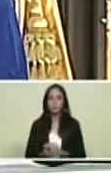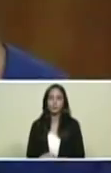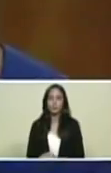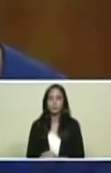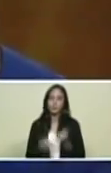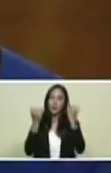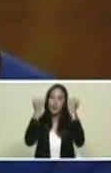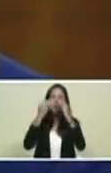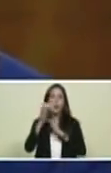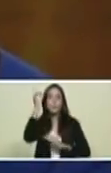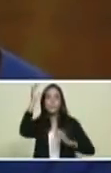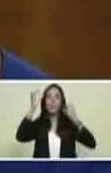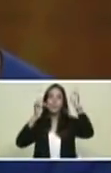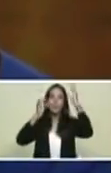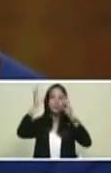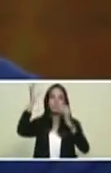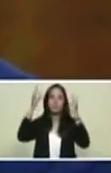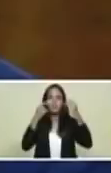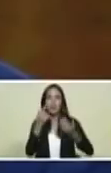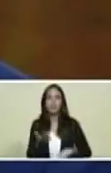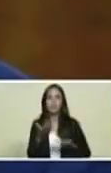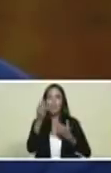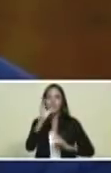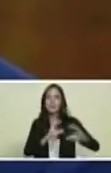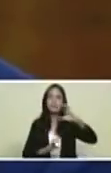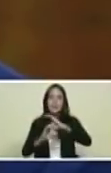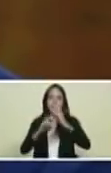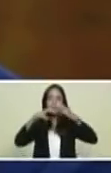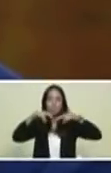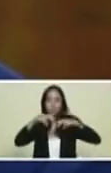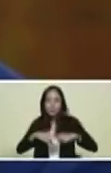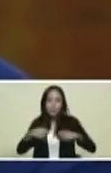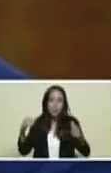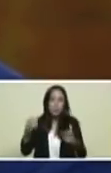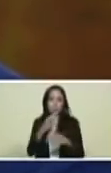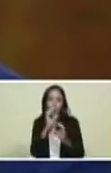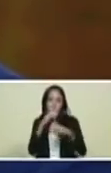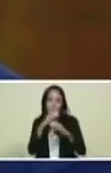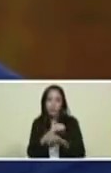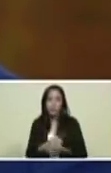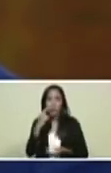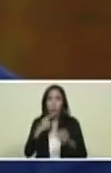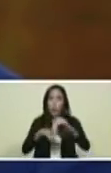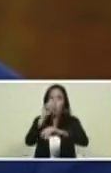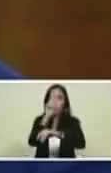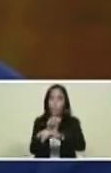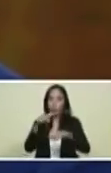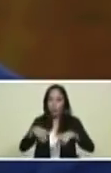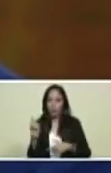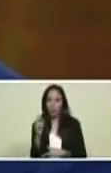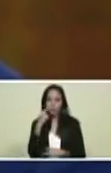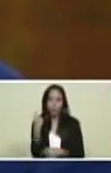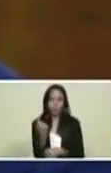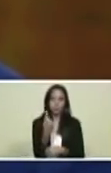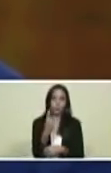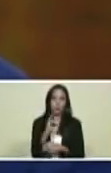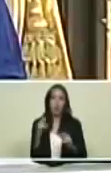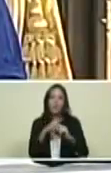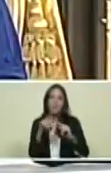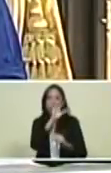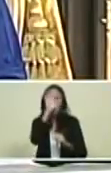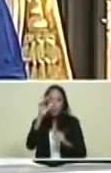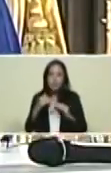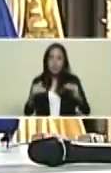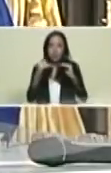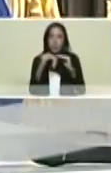Crear e Inventar, Ciencias para Explorar. Esto es único, esto solo se hace en Venezuela. Entregarle